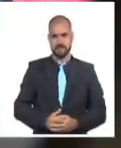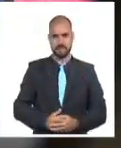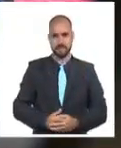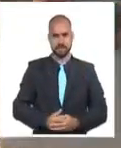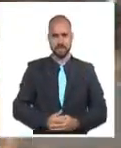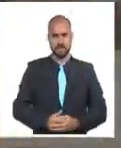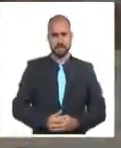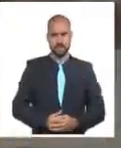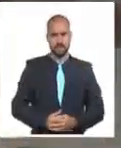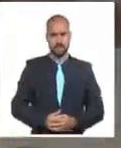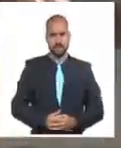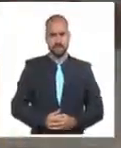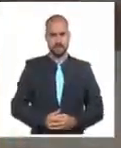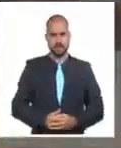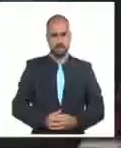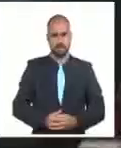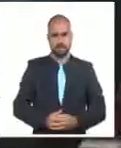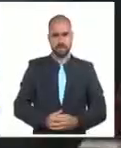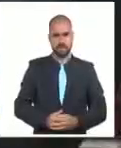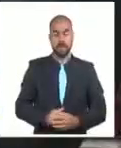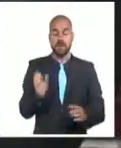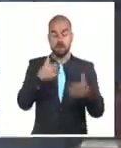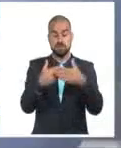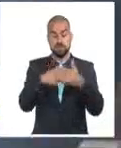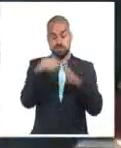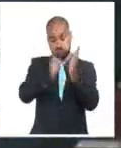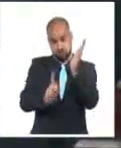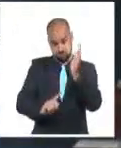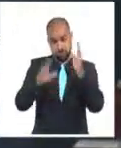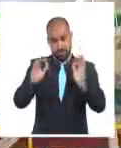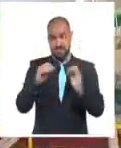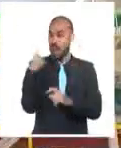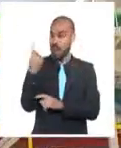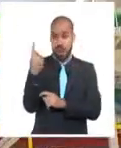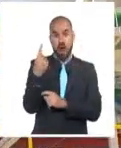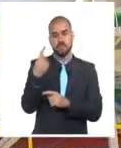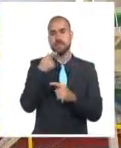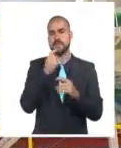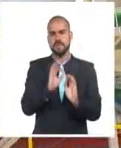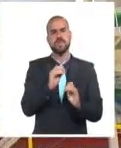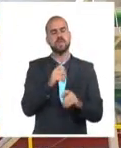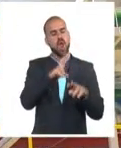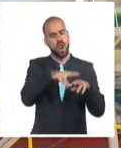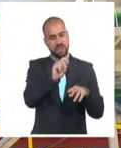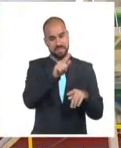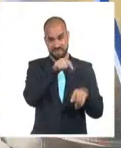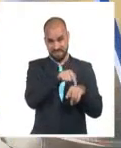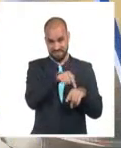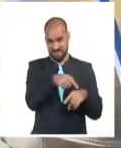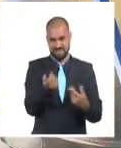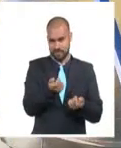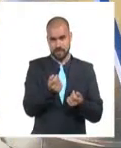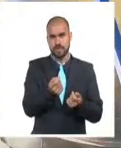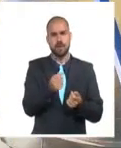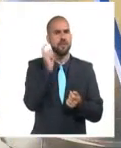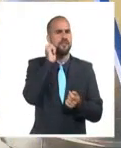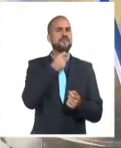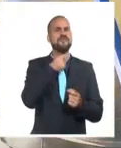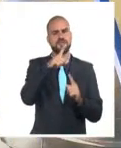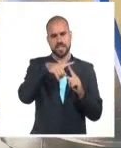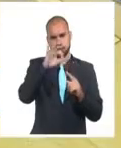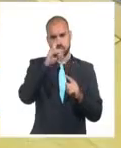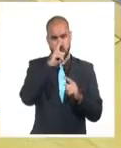Contingencia energética en el sistema eléctrico nacional. Felton 1 en la central Lidio Ramón Pérez de Mayarí, con